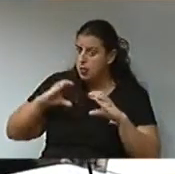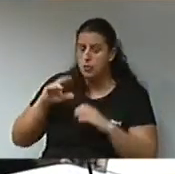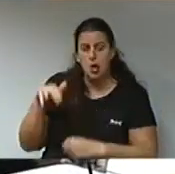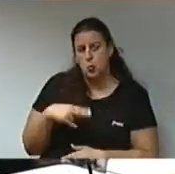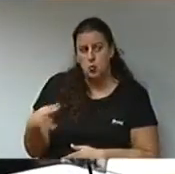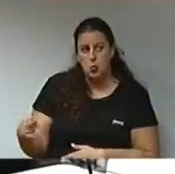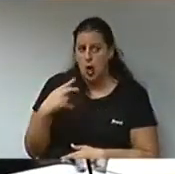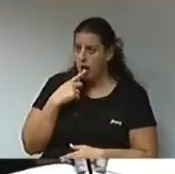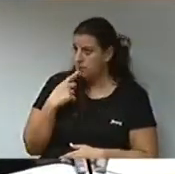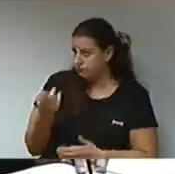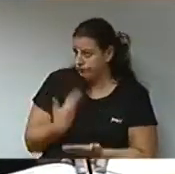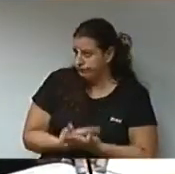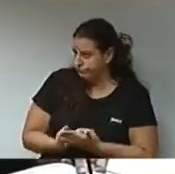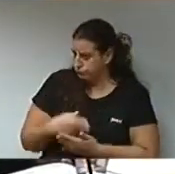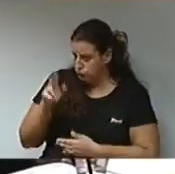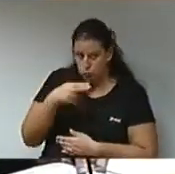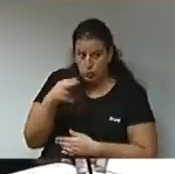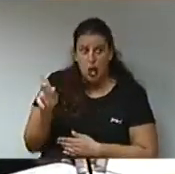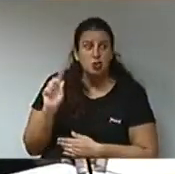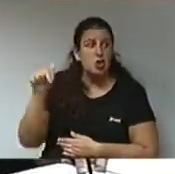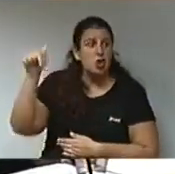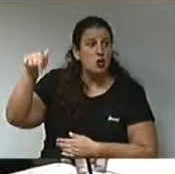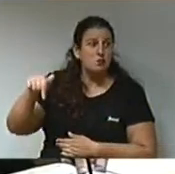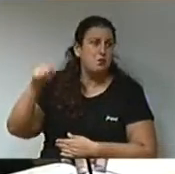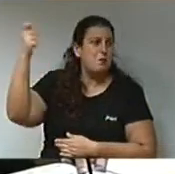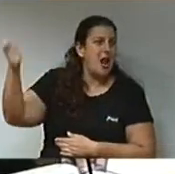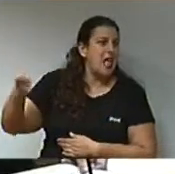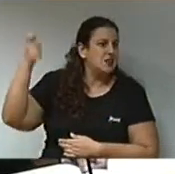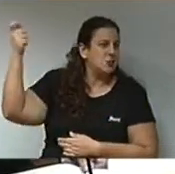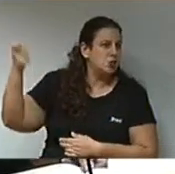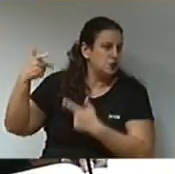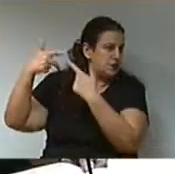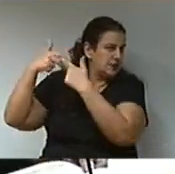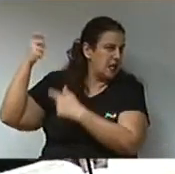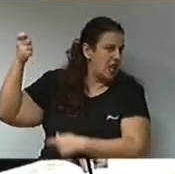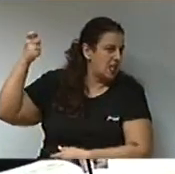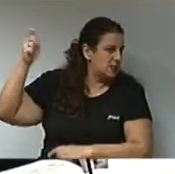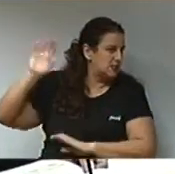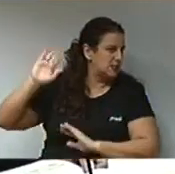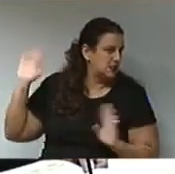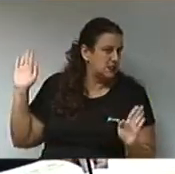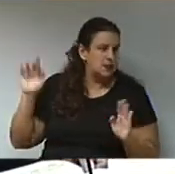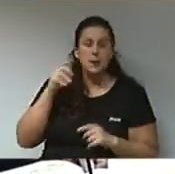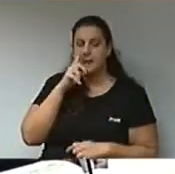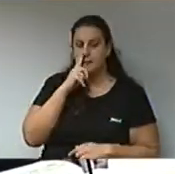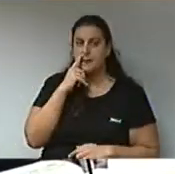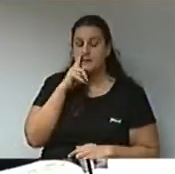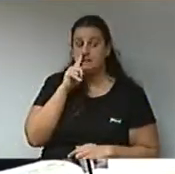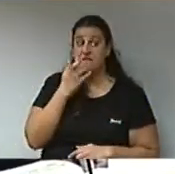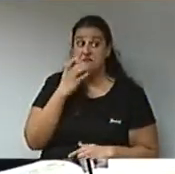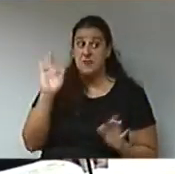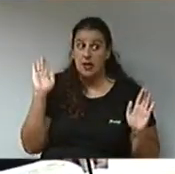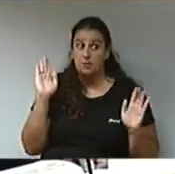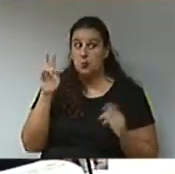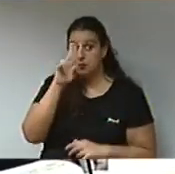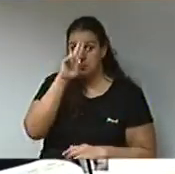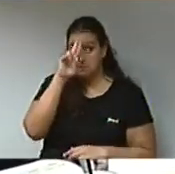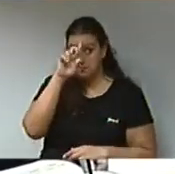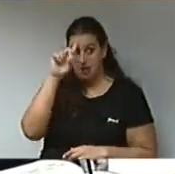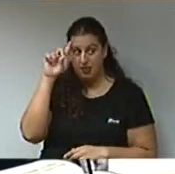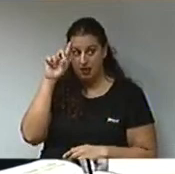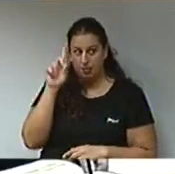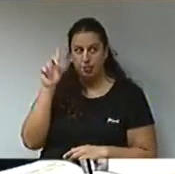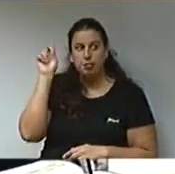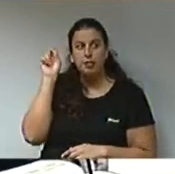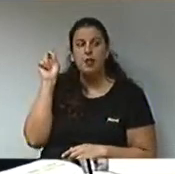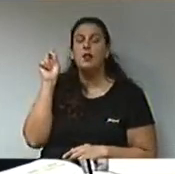le ha podido constatar. Solo así en paraísos fiscales, en ningún otro sitio. Pues bien, por ejemplo, en Madrid, que